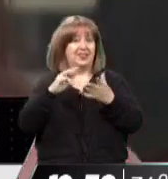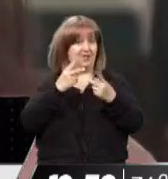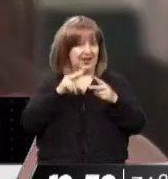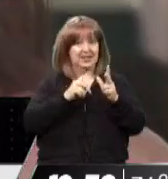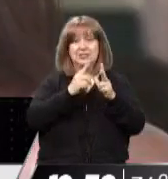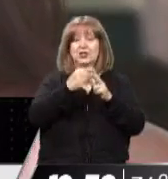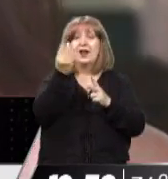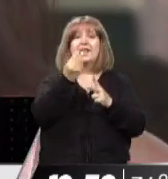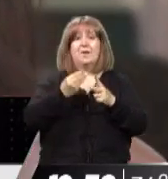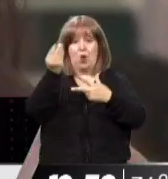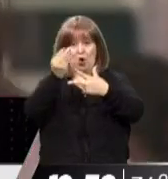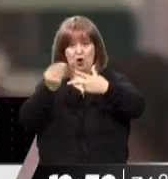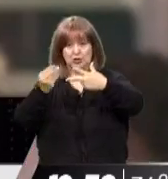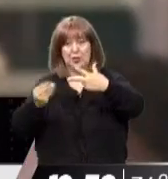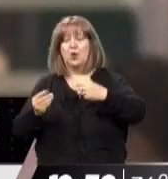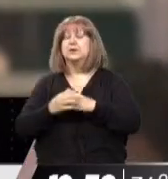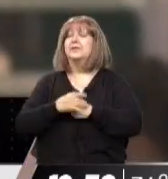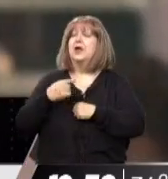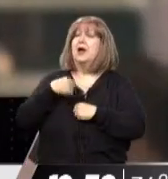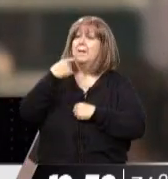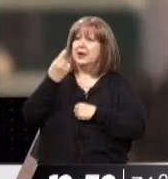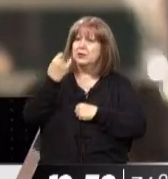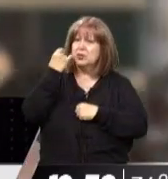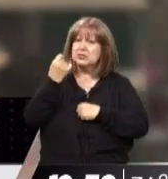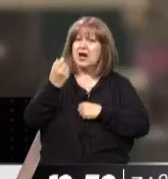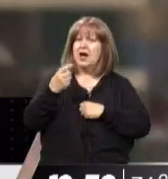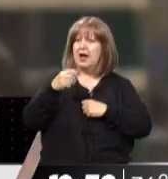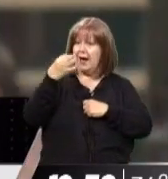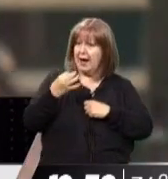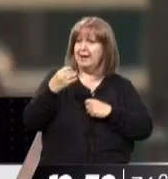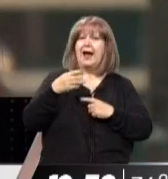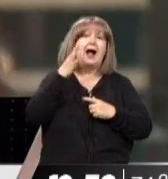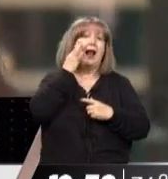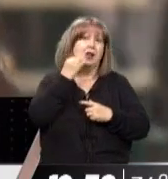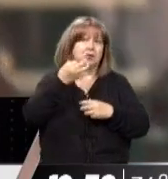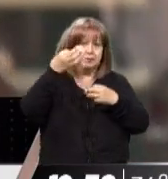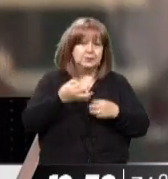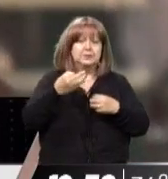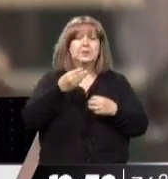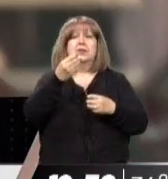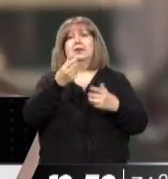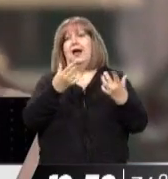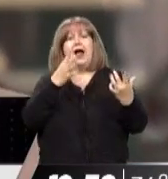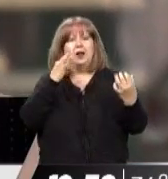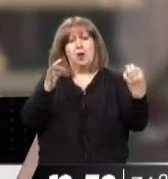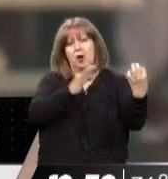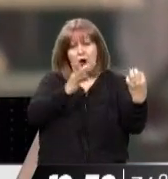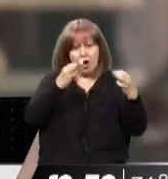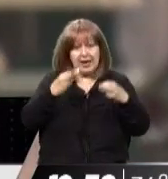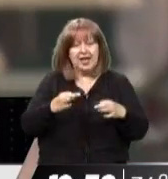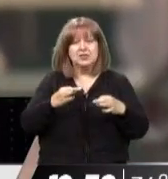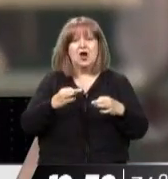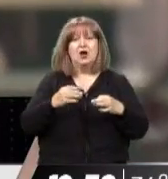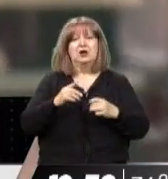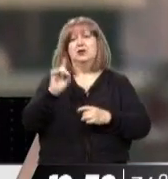¿Tienen, son abstractas o tienen distintos tipos de, o sea, de interpretación, por decirlo de alguna manera? No